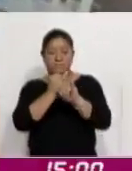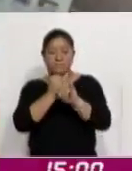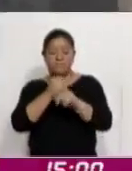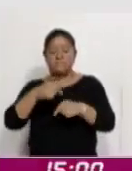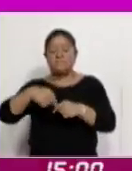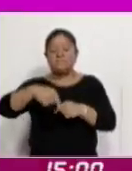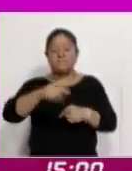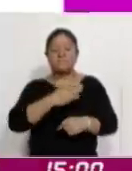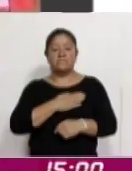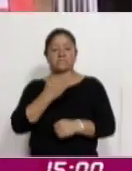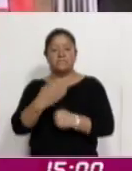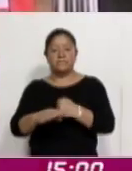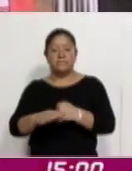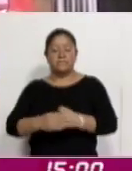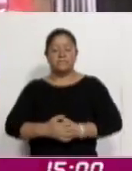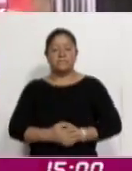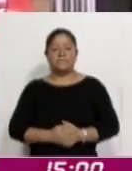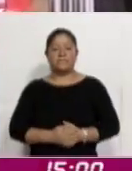Fin.